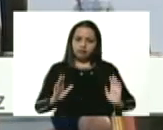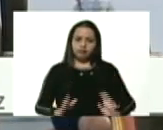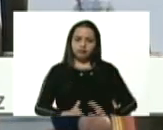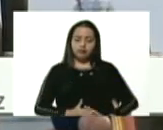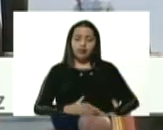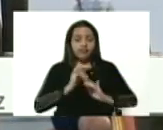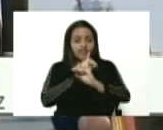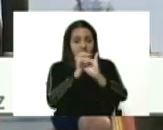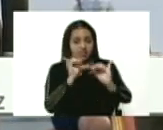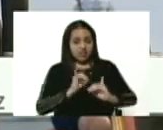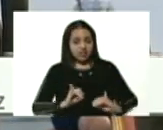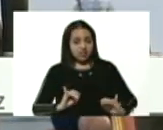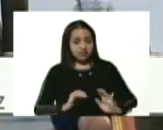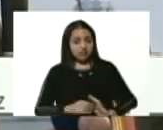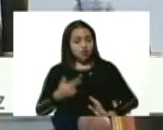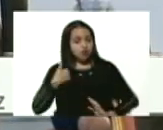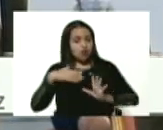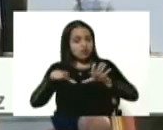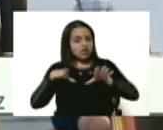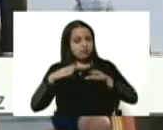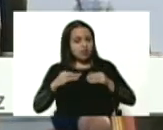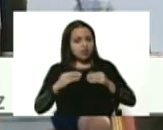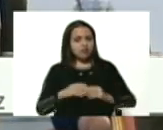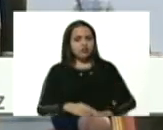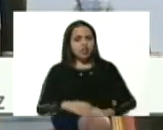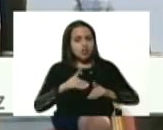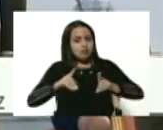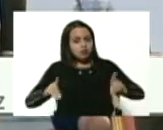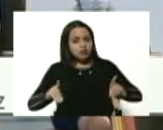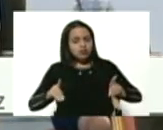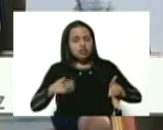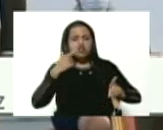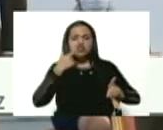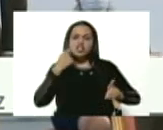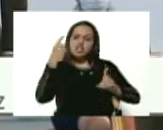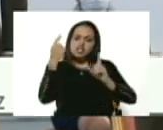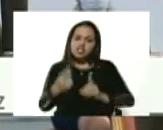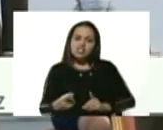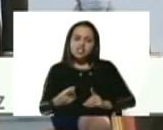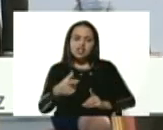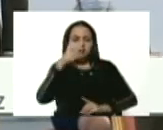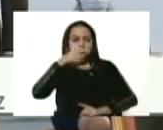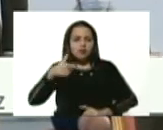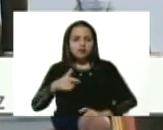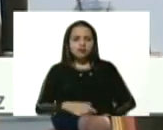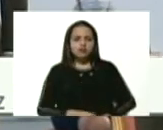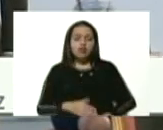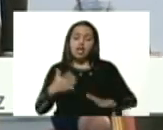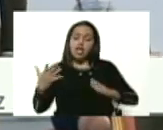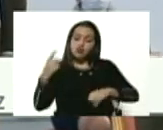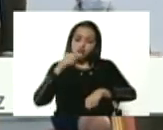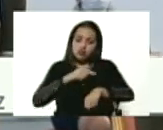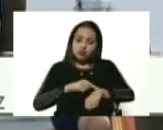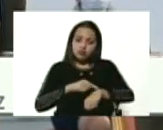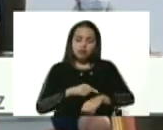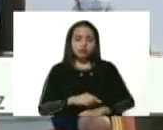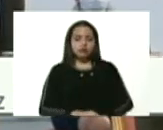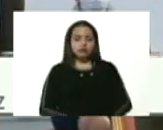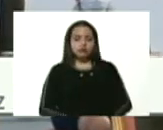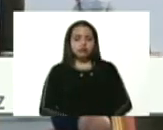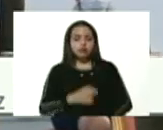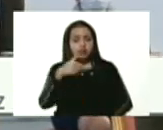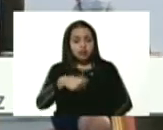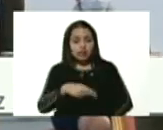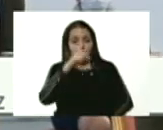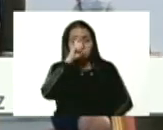feliz, acataré democráticamente lo que el pueblo decida, cuando lo decida, en su momento. Este año